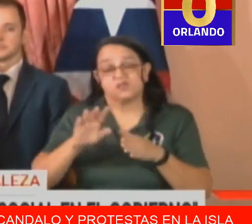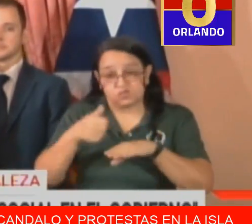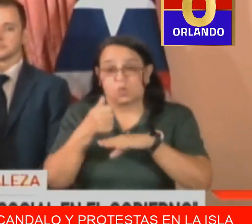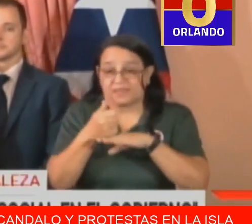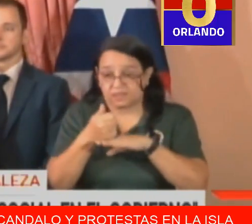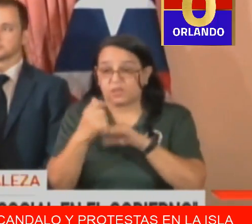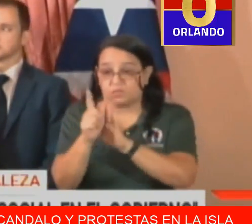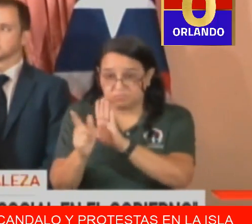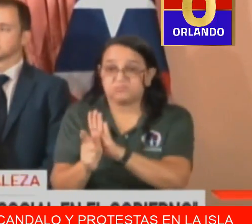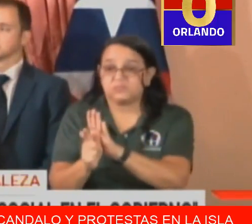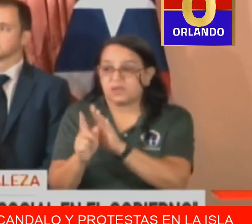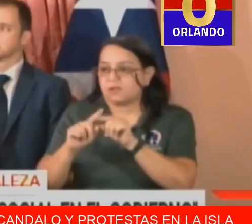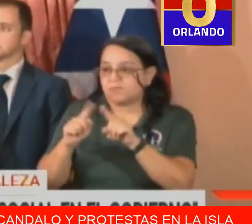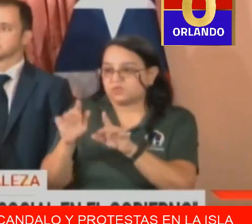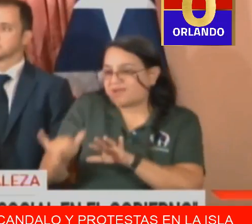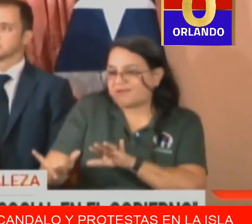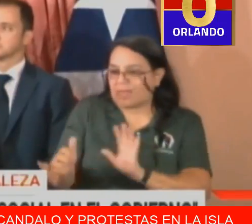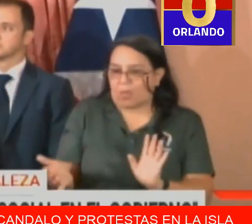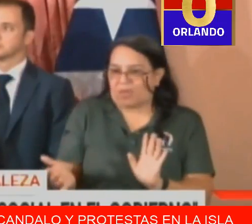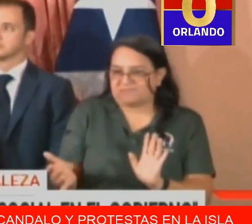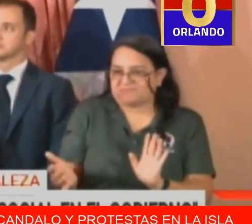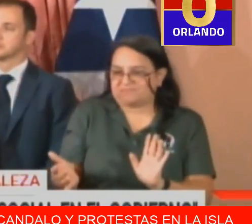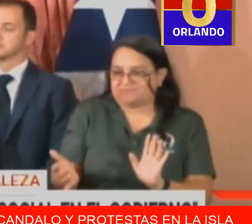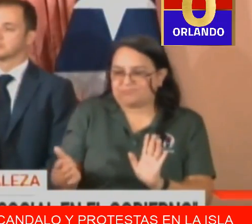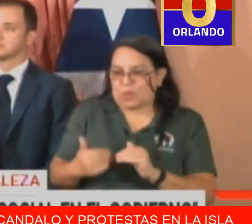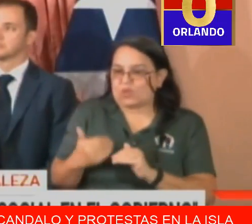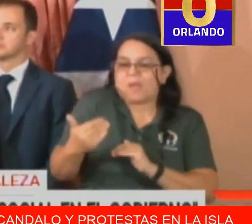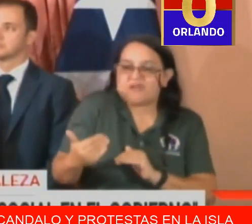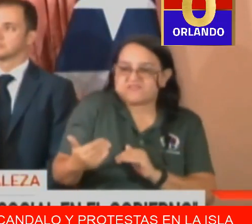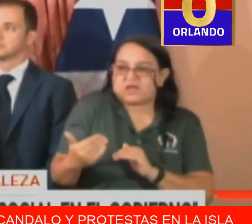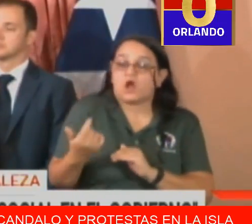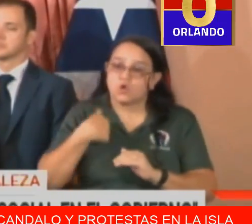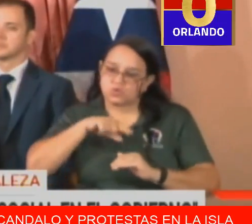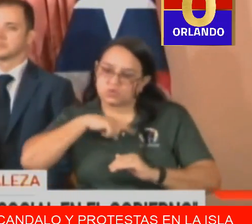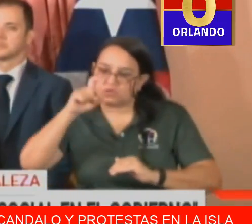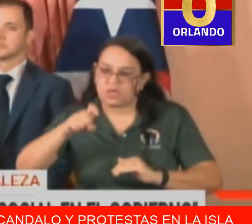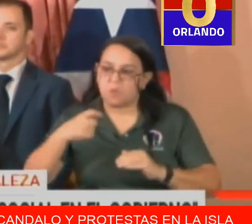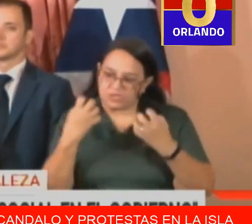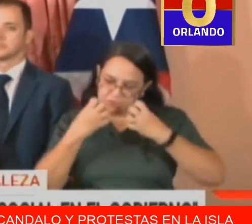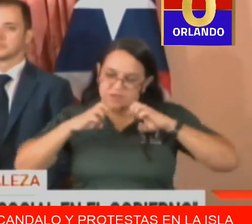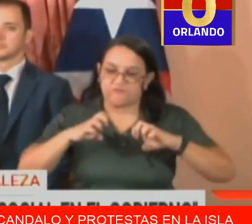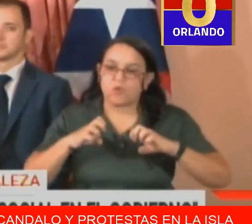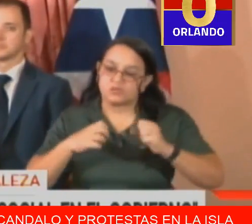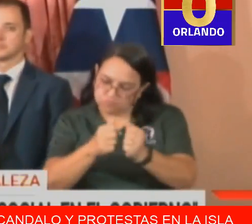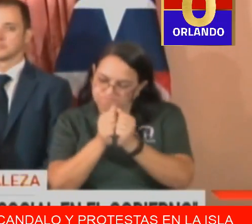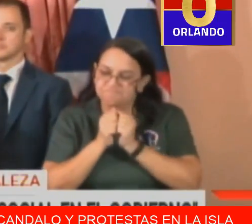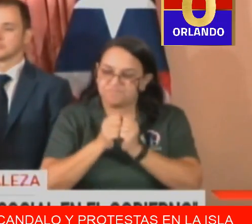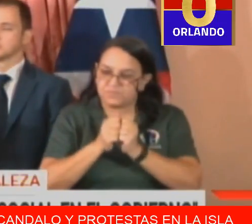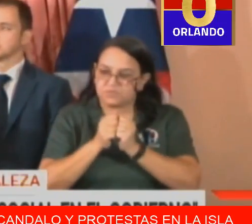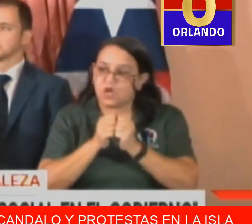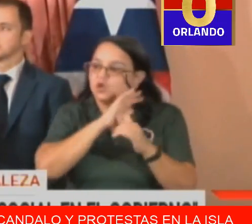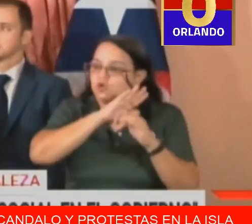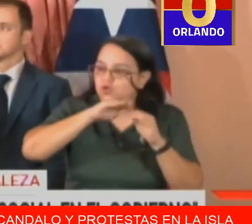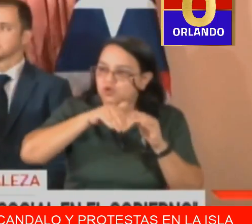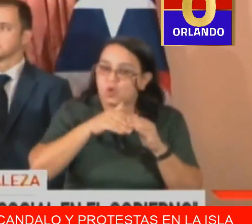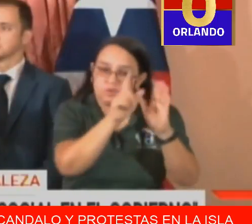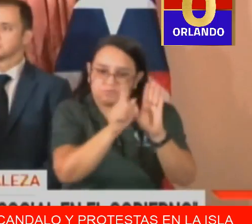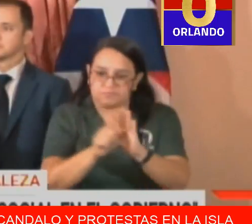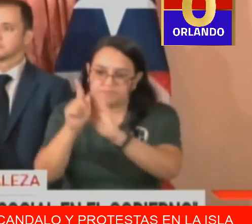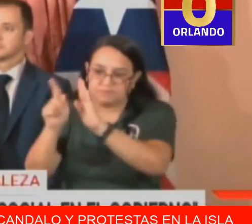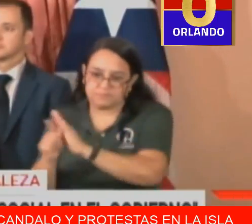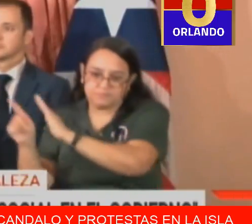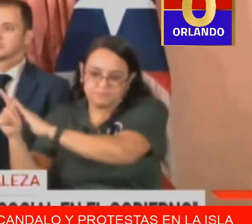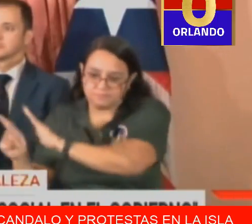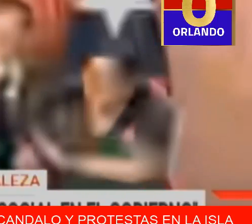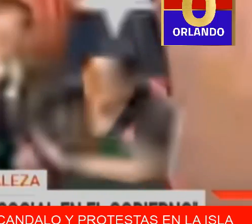ahí. Yo creo que nosotros tenemos que hacer un esfuerzo en conjunto para coger todas estas medidas que van a atender